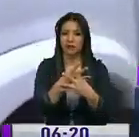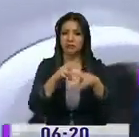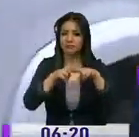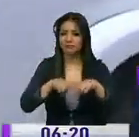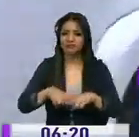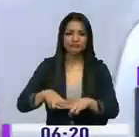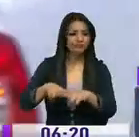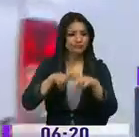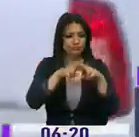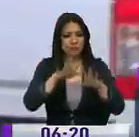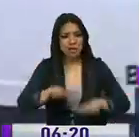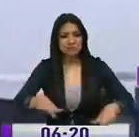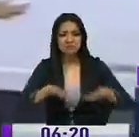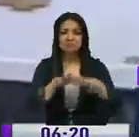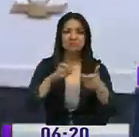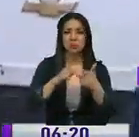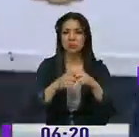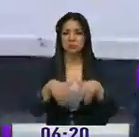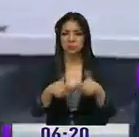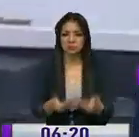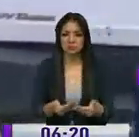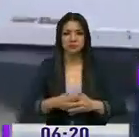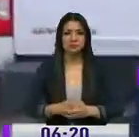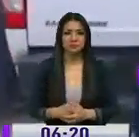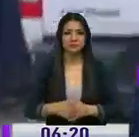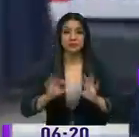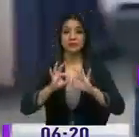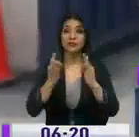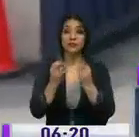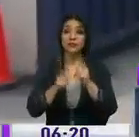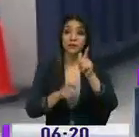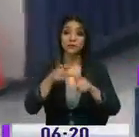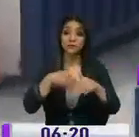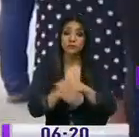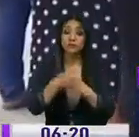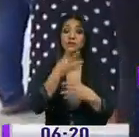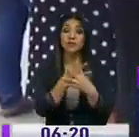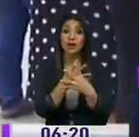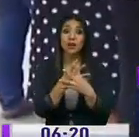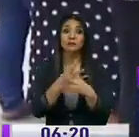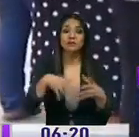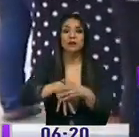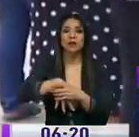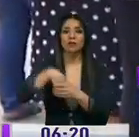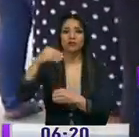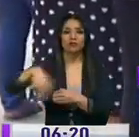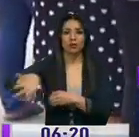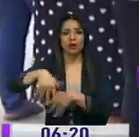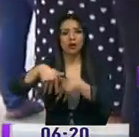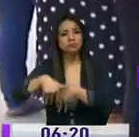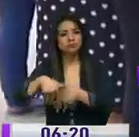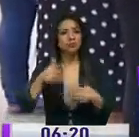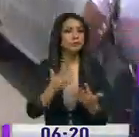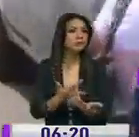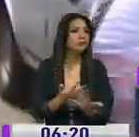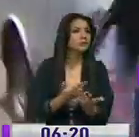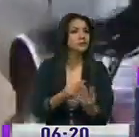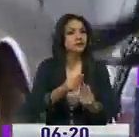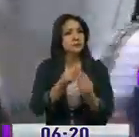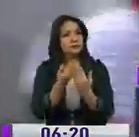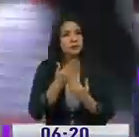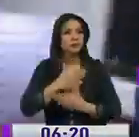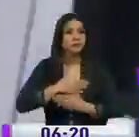registraron los hechos violentos. Los familiares de las personas privadas de libertad permanecían angustiadas, a espera de una